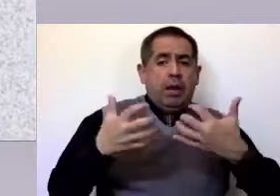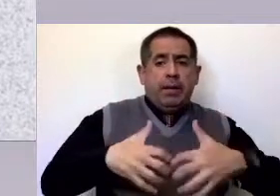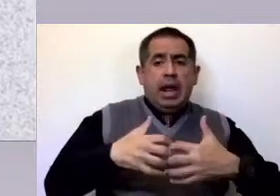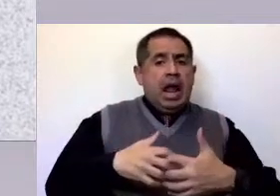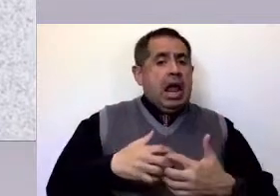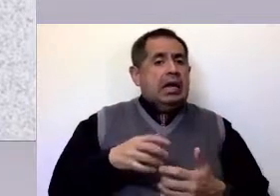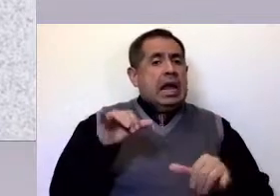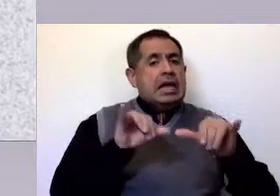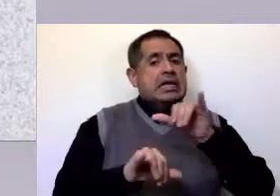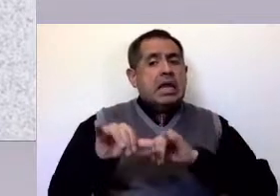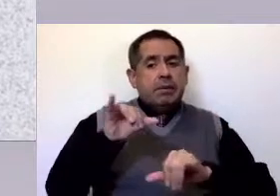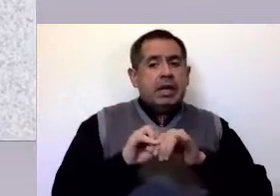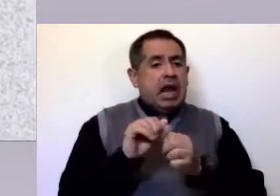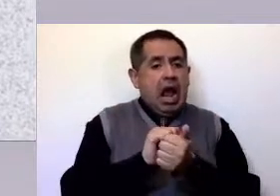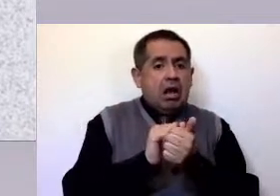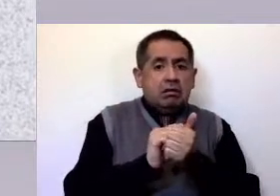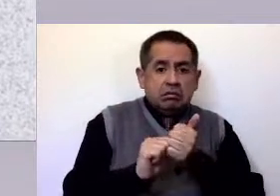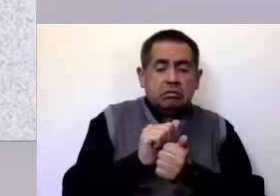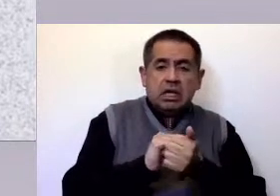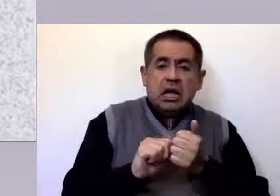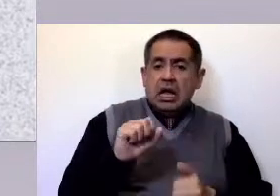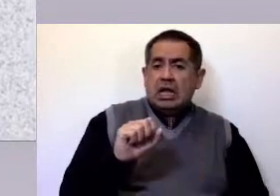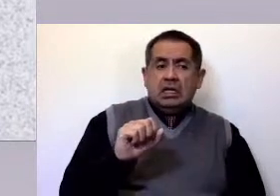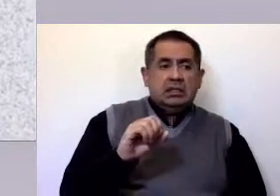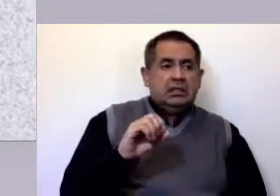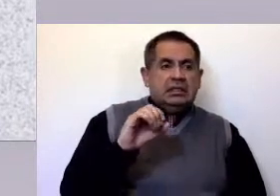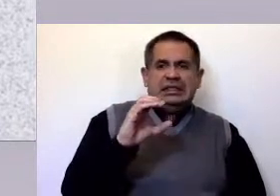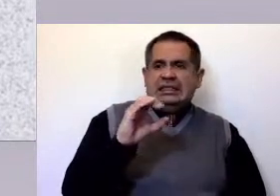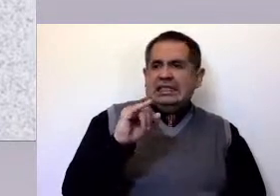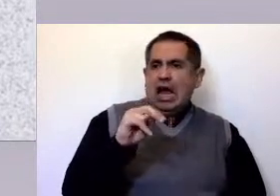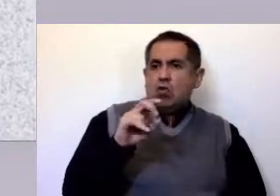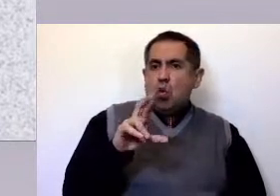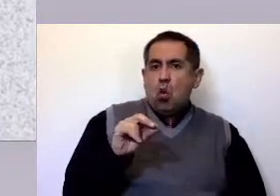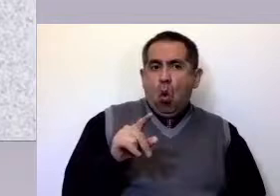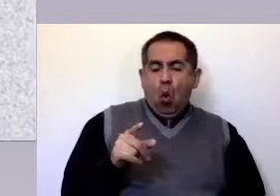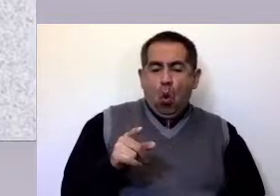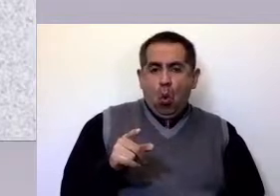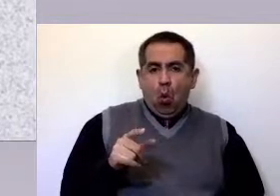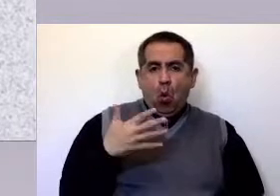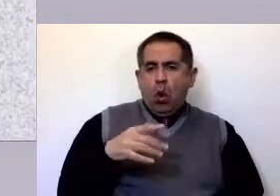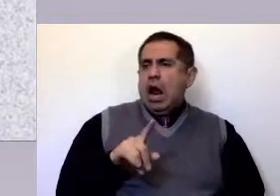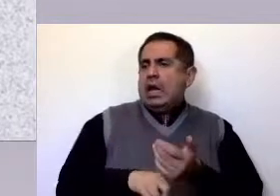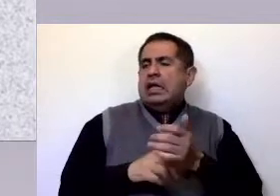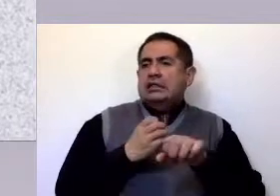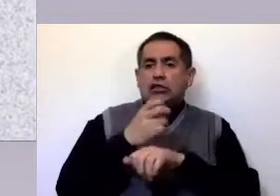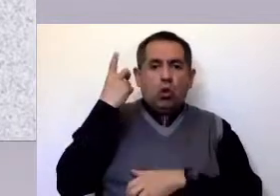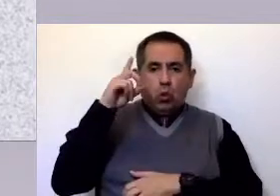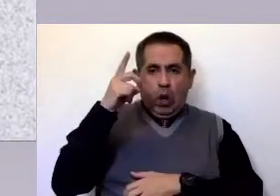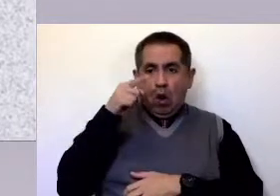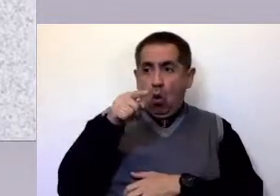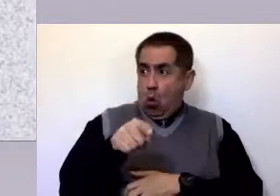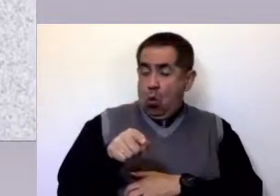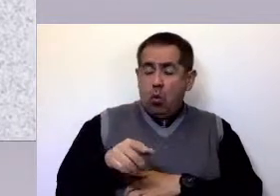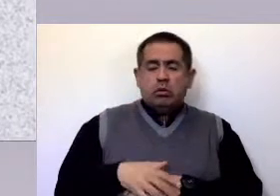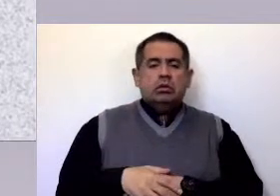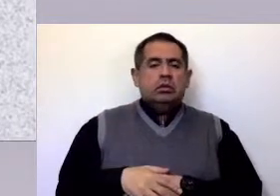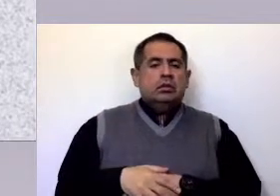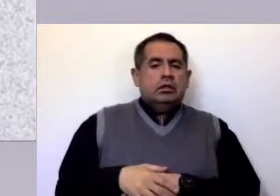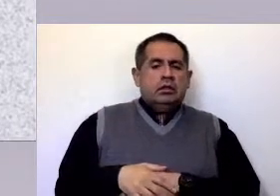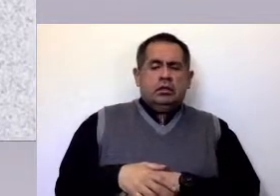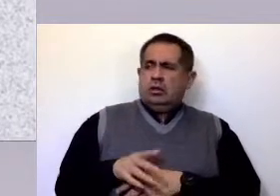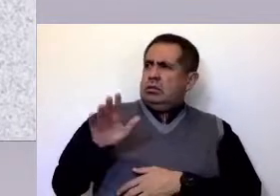producción de cianuro de sodio en un poblado del estado de durango en sus conceptos de violación